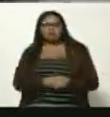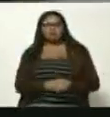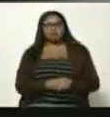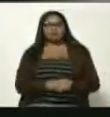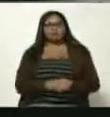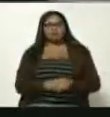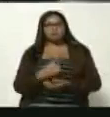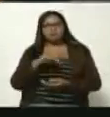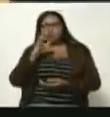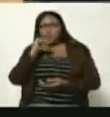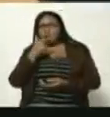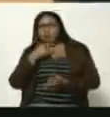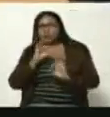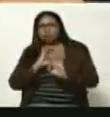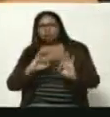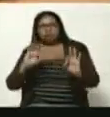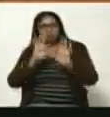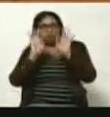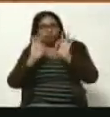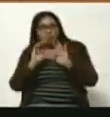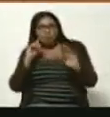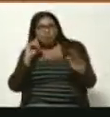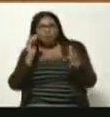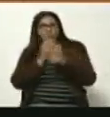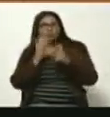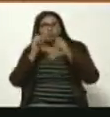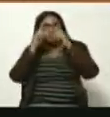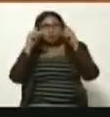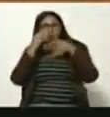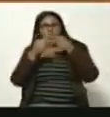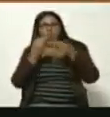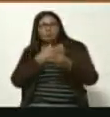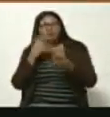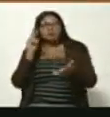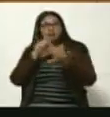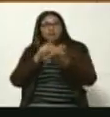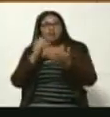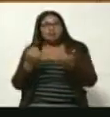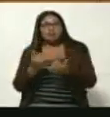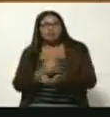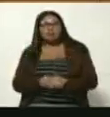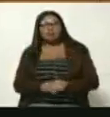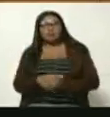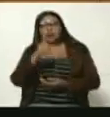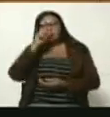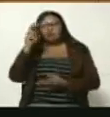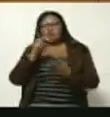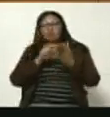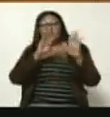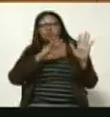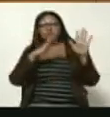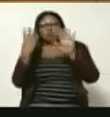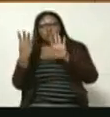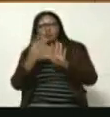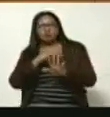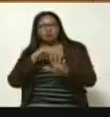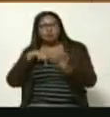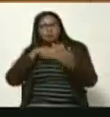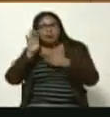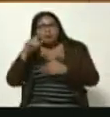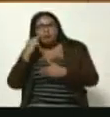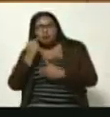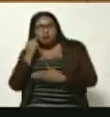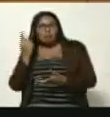no habíamos podido sostener bajo modalidad presencial desde el año 2019, cuando nuestro país todavía